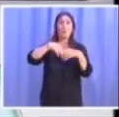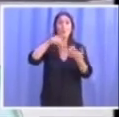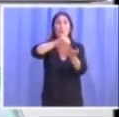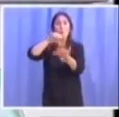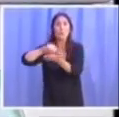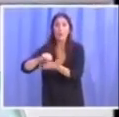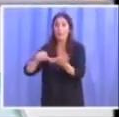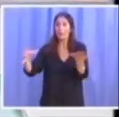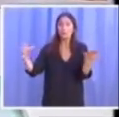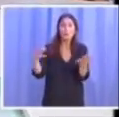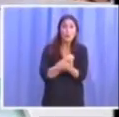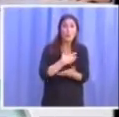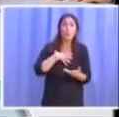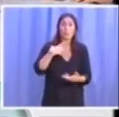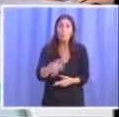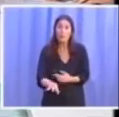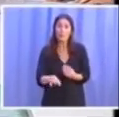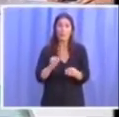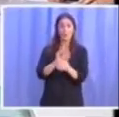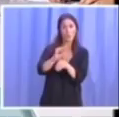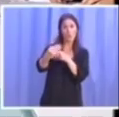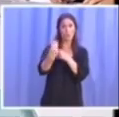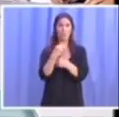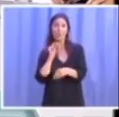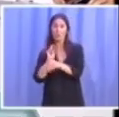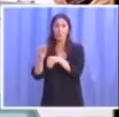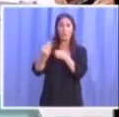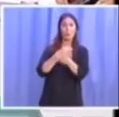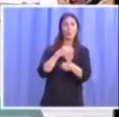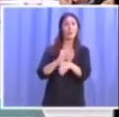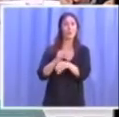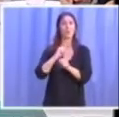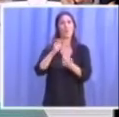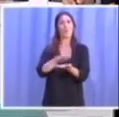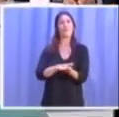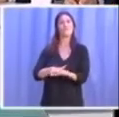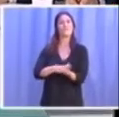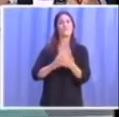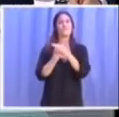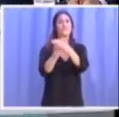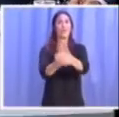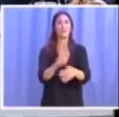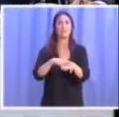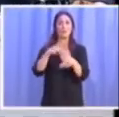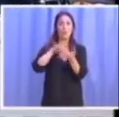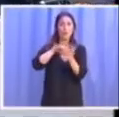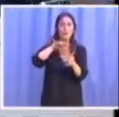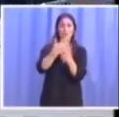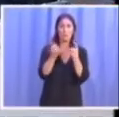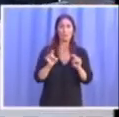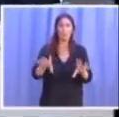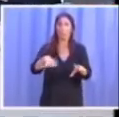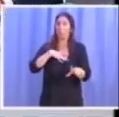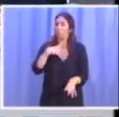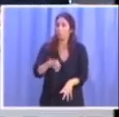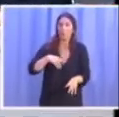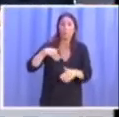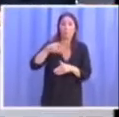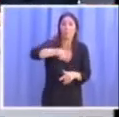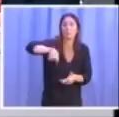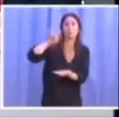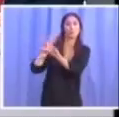en la que todos nos podamos cuidar unos a otros y que sea soporte en los momentos de vulnerabilidad, que todos podemos tener ese